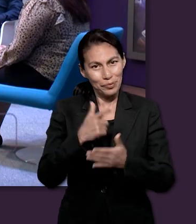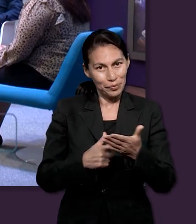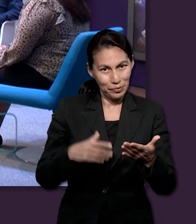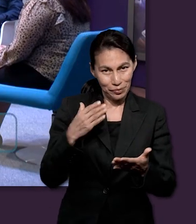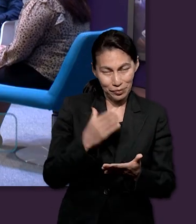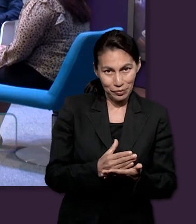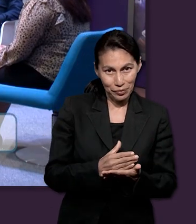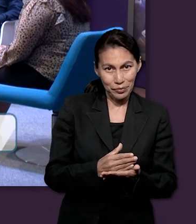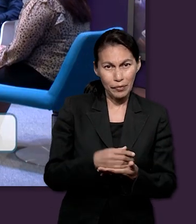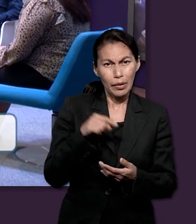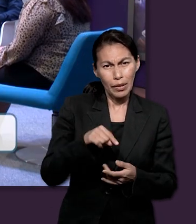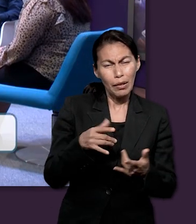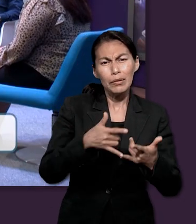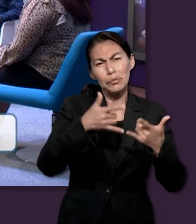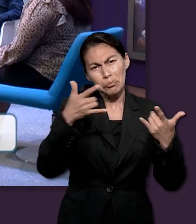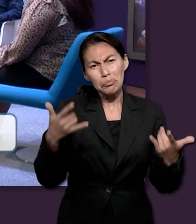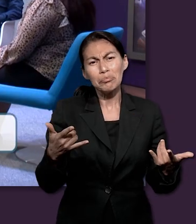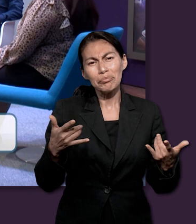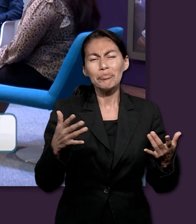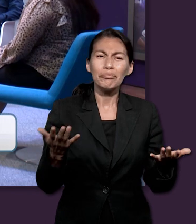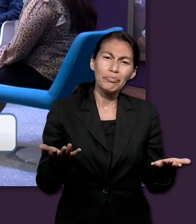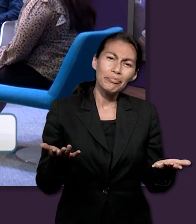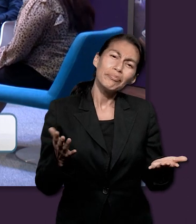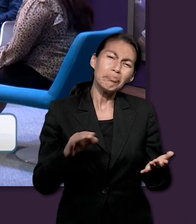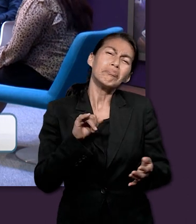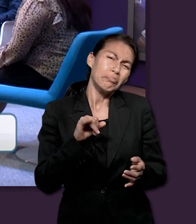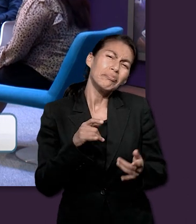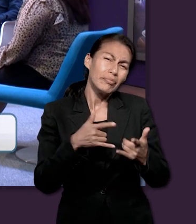lección teníamos una historia